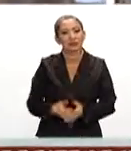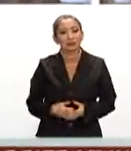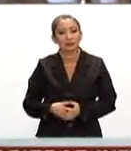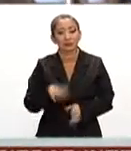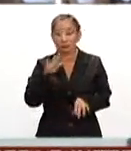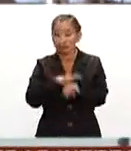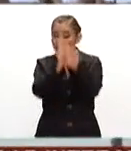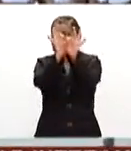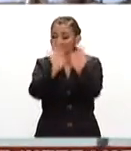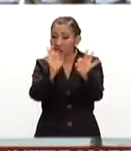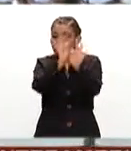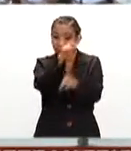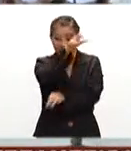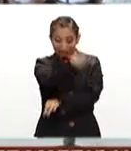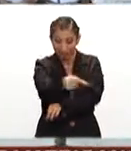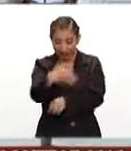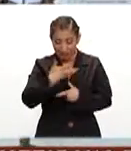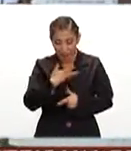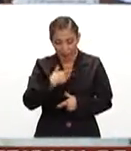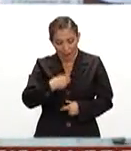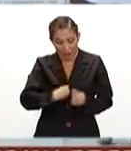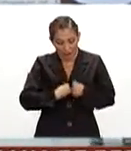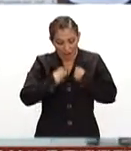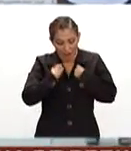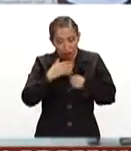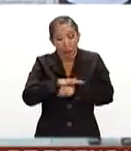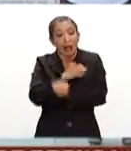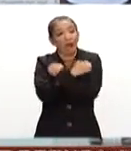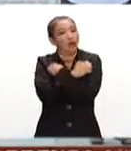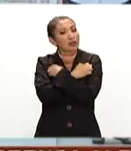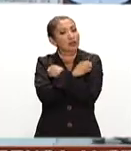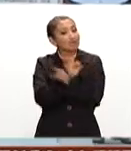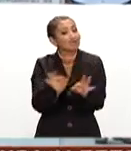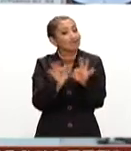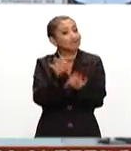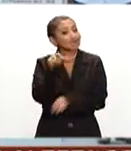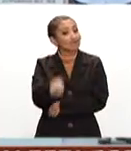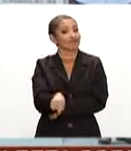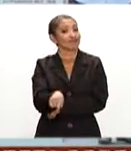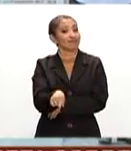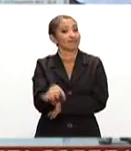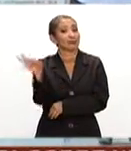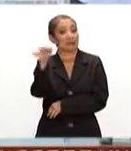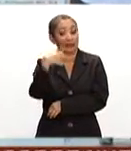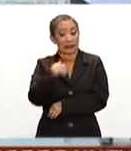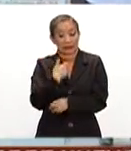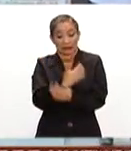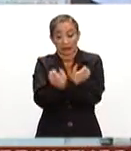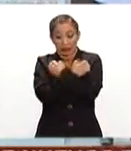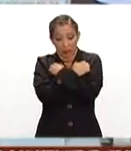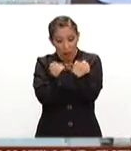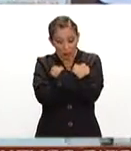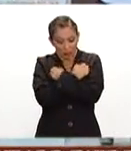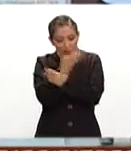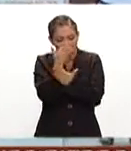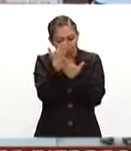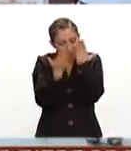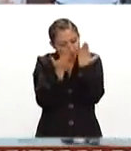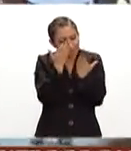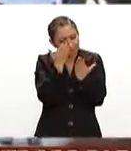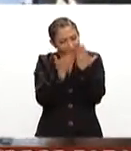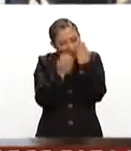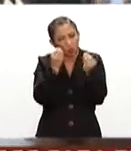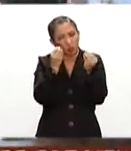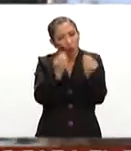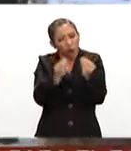más importante que uno puede tener en la vida es educación. Si uno tiene educación y estudia